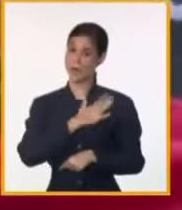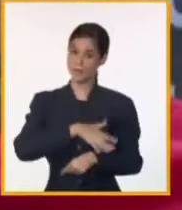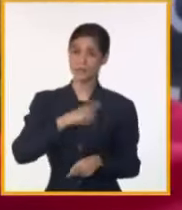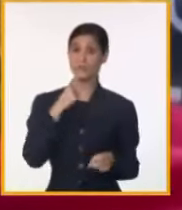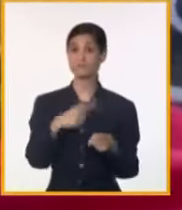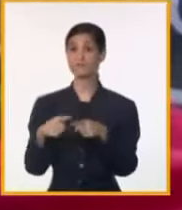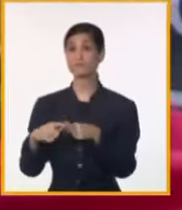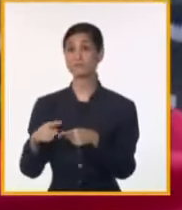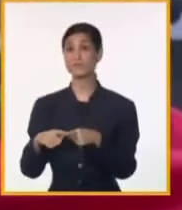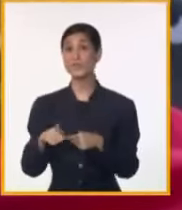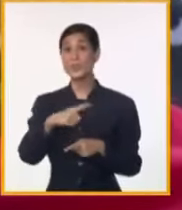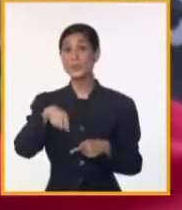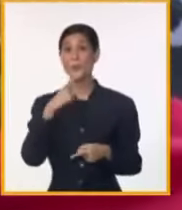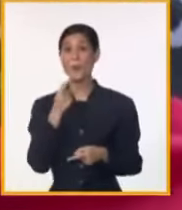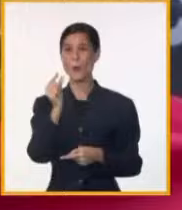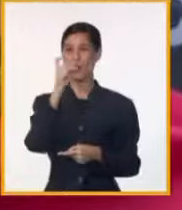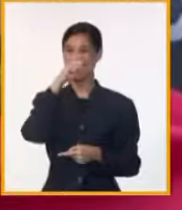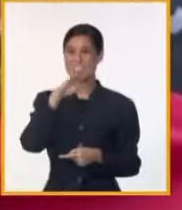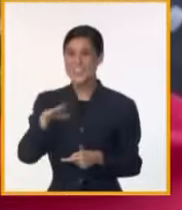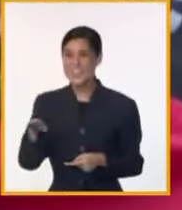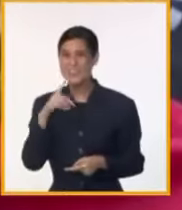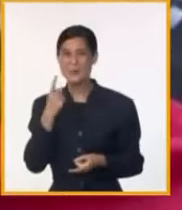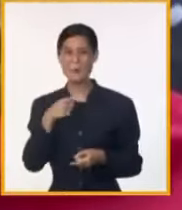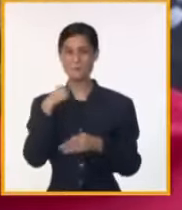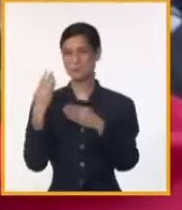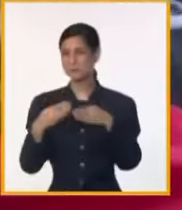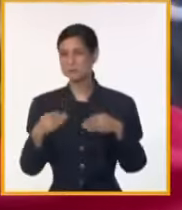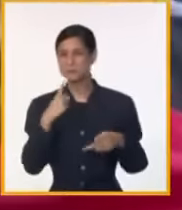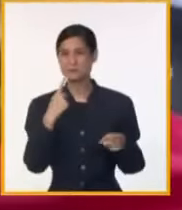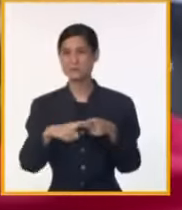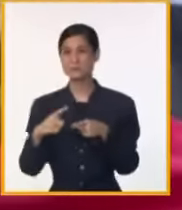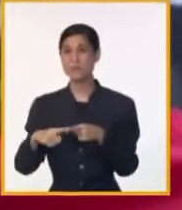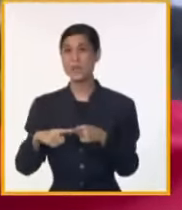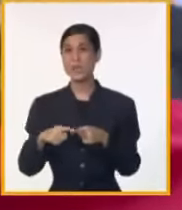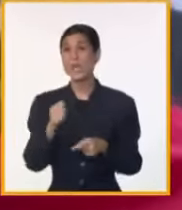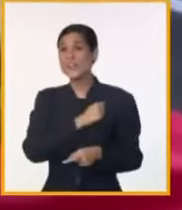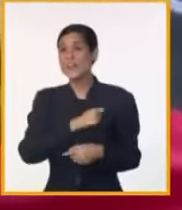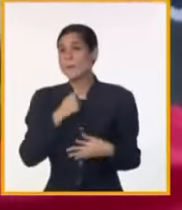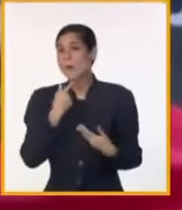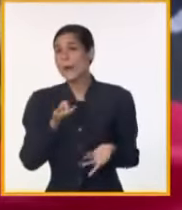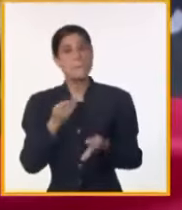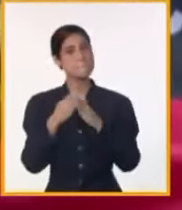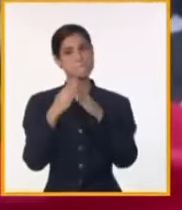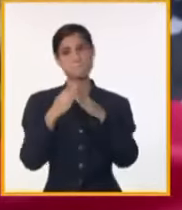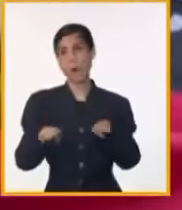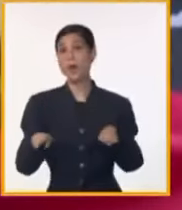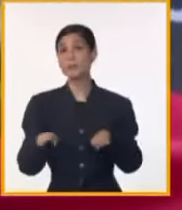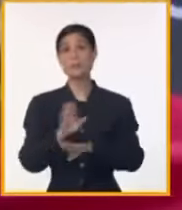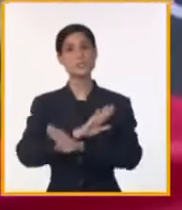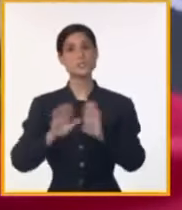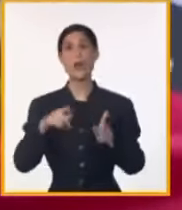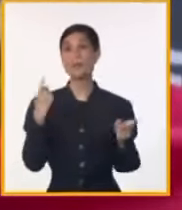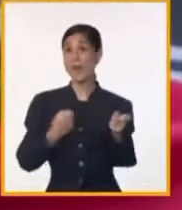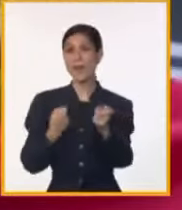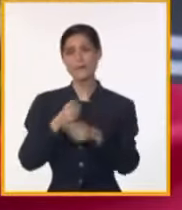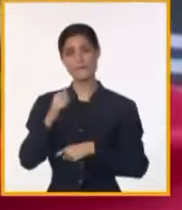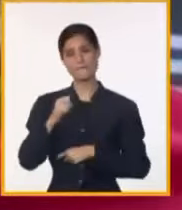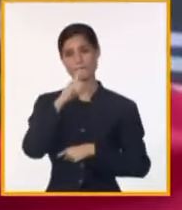niños destrozados por cientos por miles solo queremos que vuelva la paz que la gente vuelva a